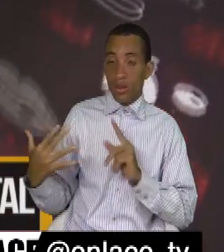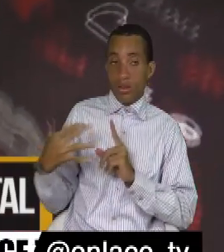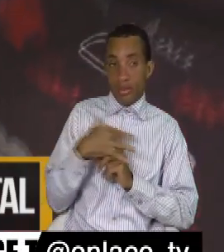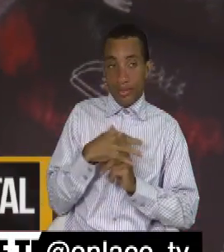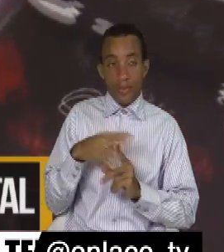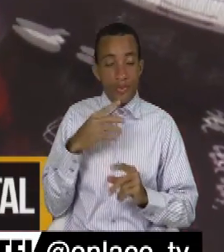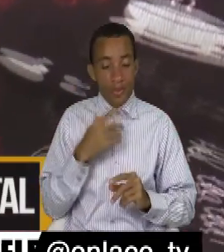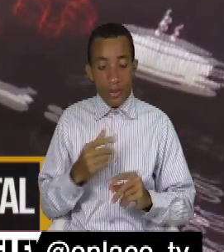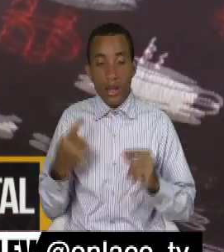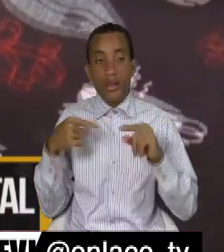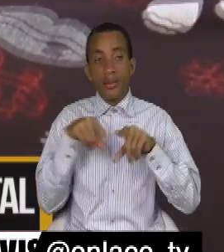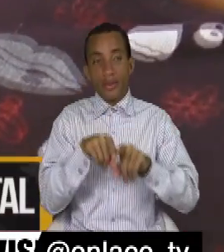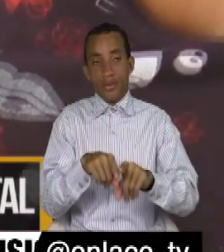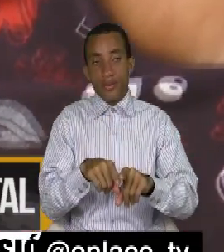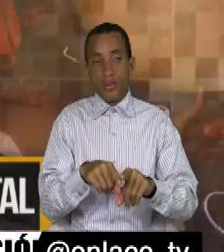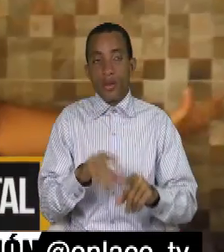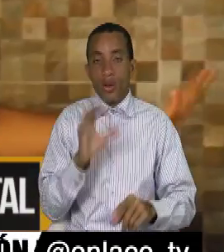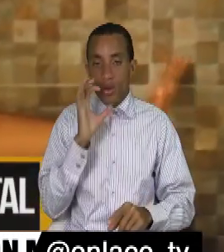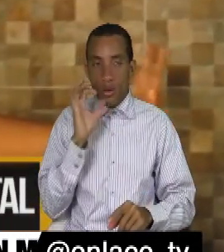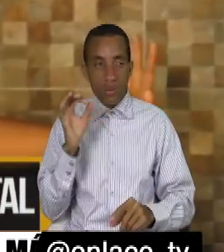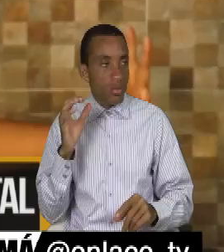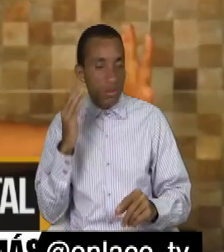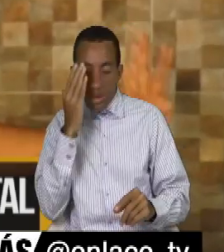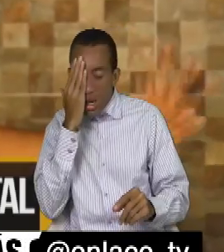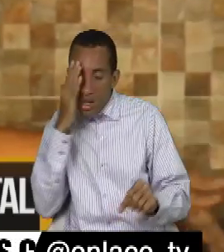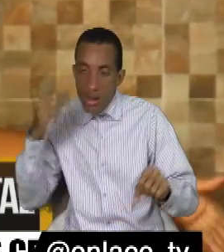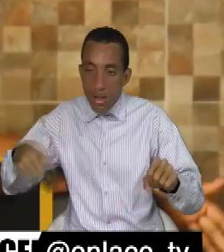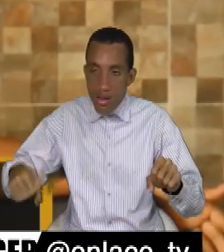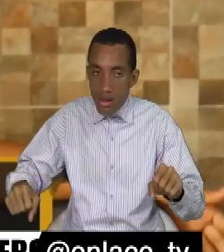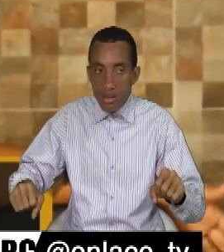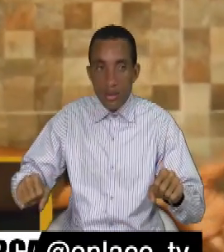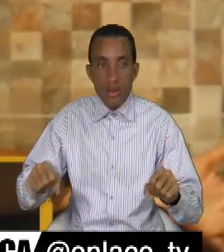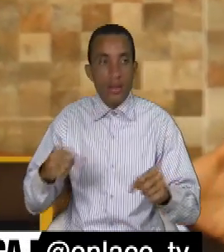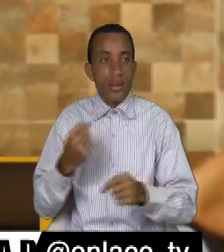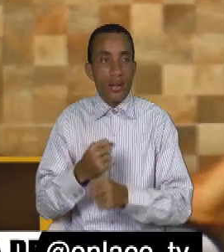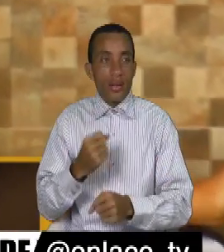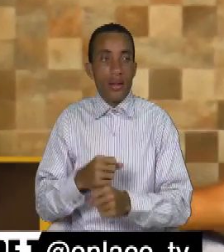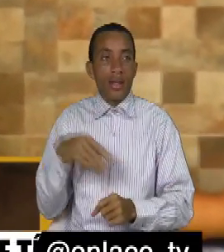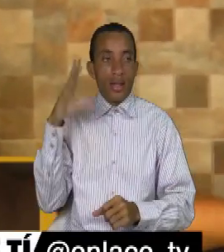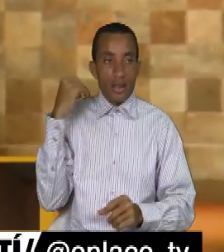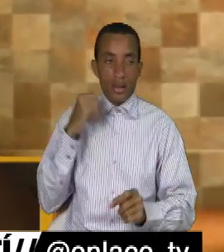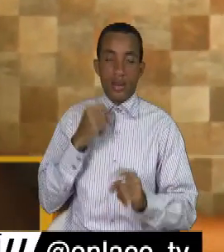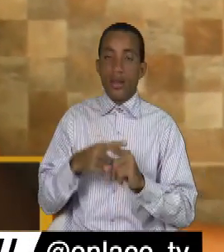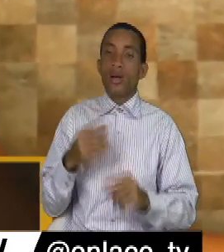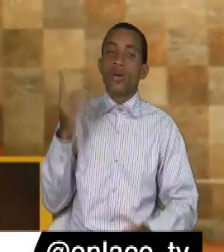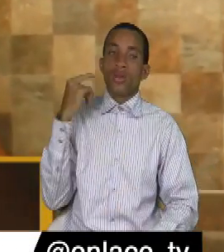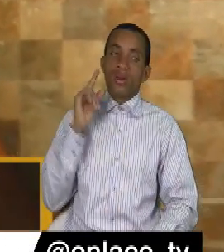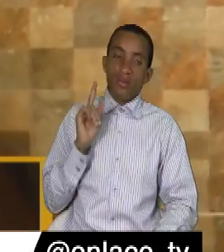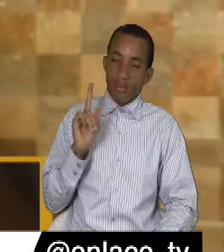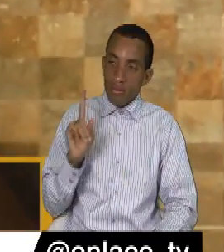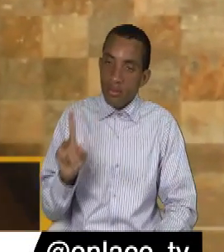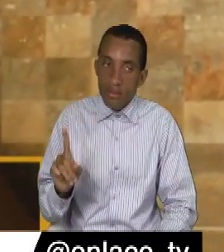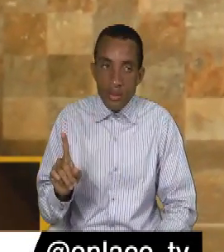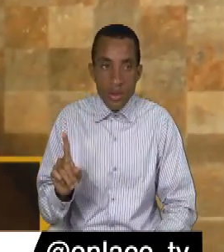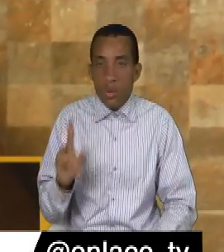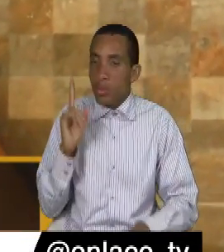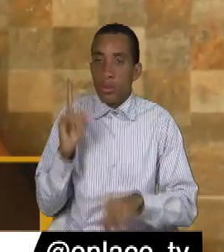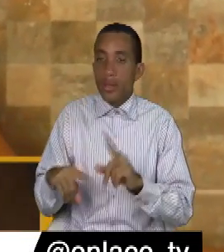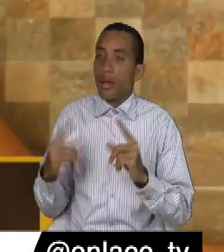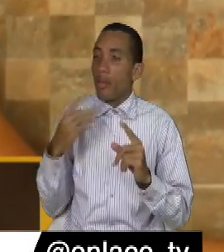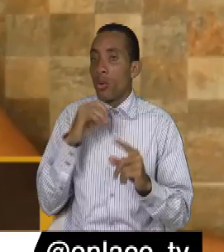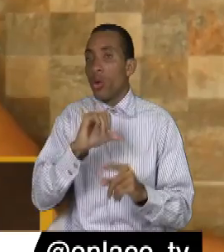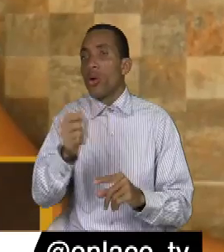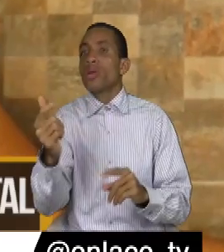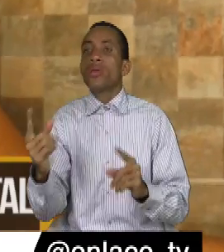compañero sentimental, un transportador informal. Que mi excompañero ayer vino a agredirme, él no me puede ver con nadie porque me parte